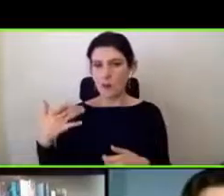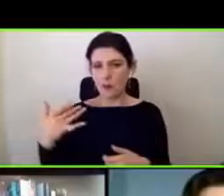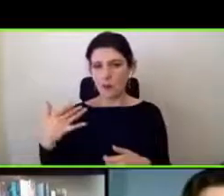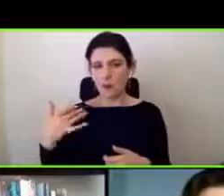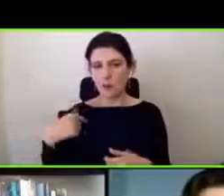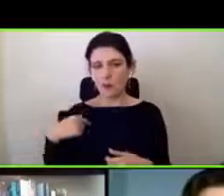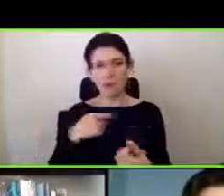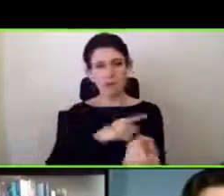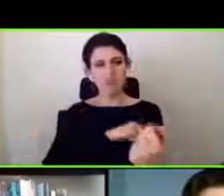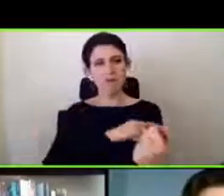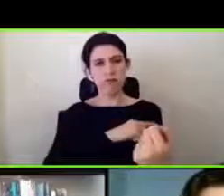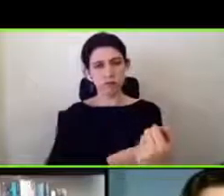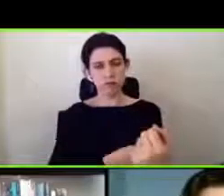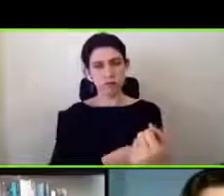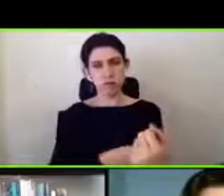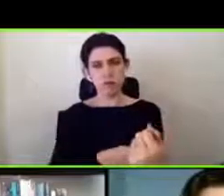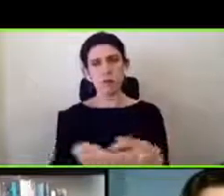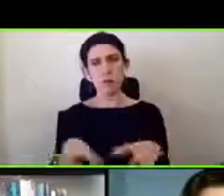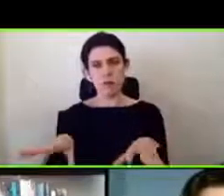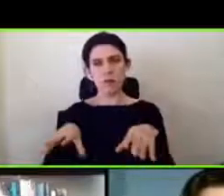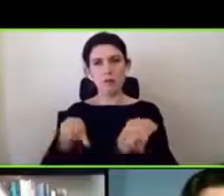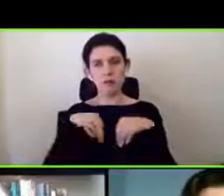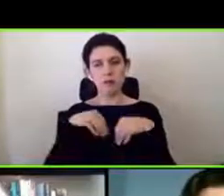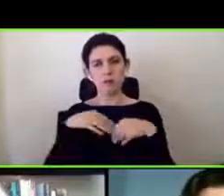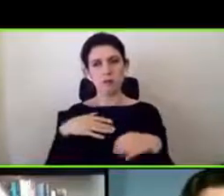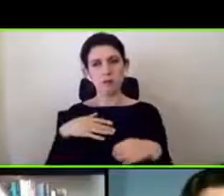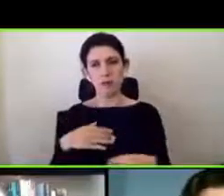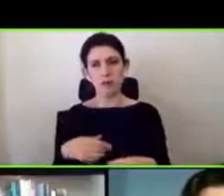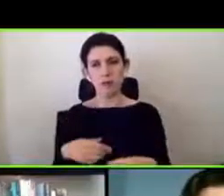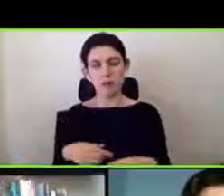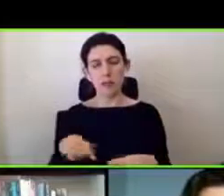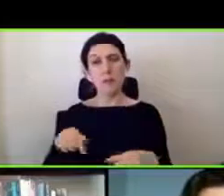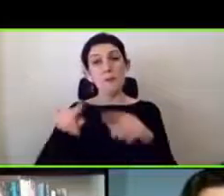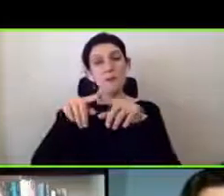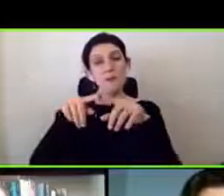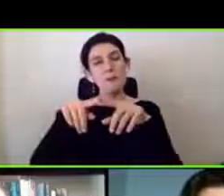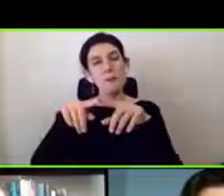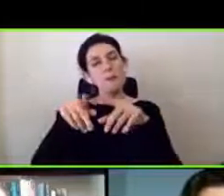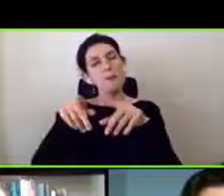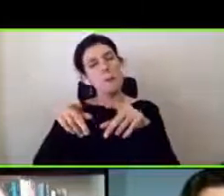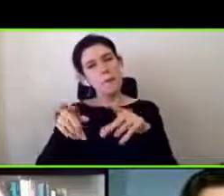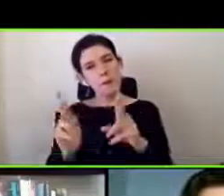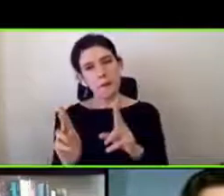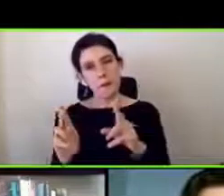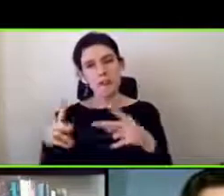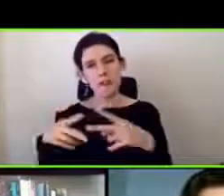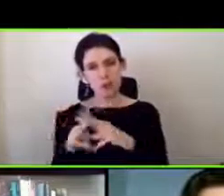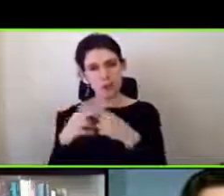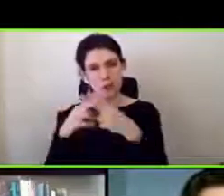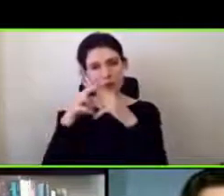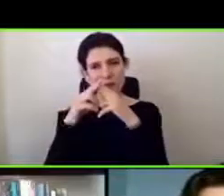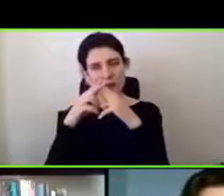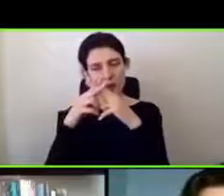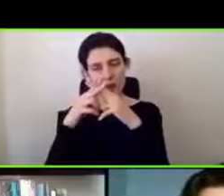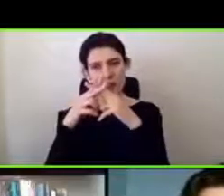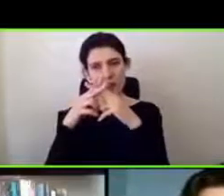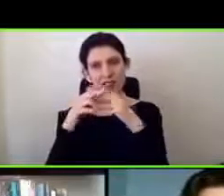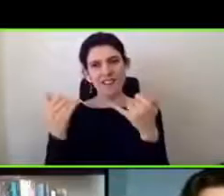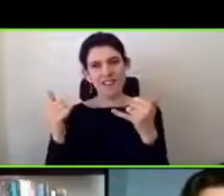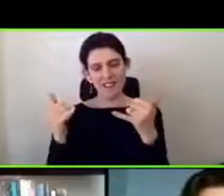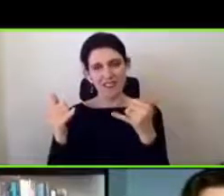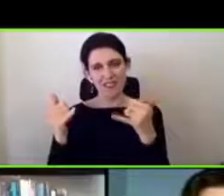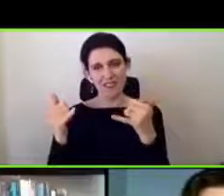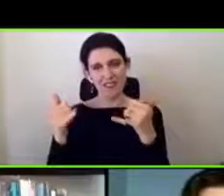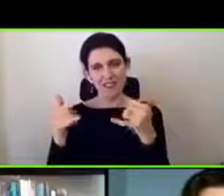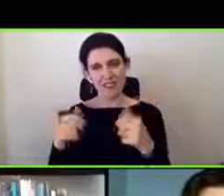también, o sea, que los adolescentes tengan espacio para construir en los juegos, ¿sí? O sea, en general a los